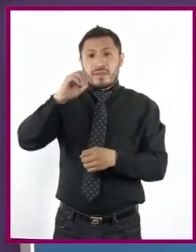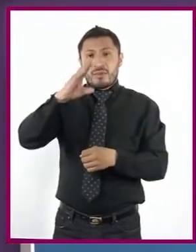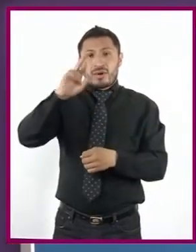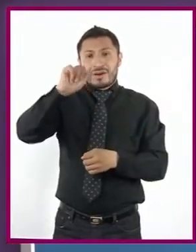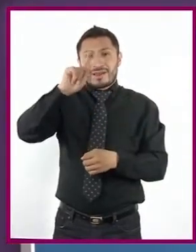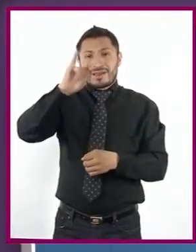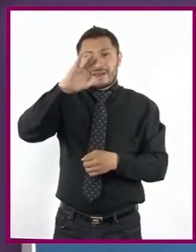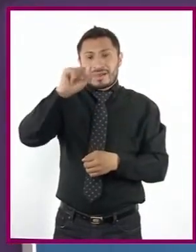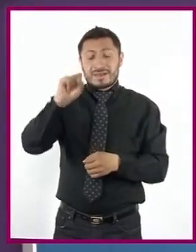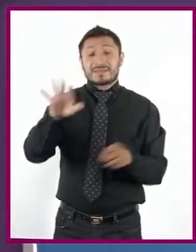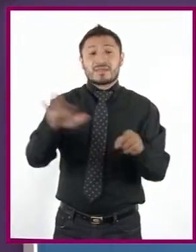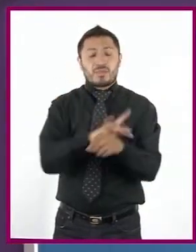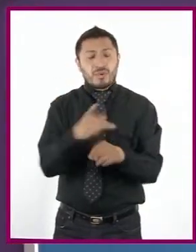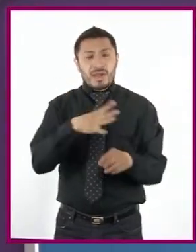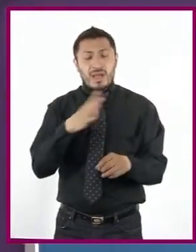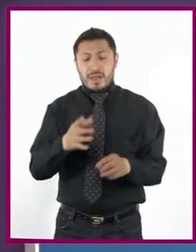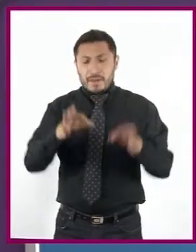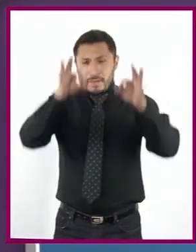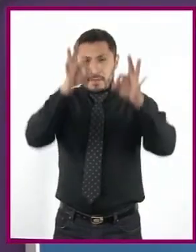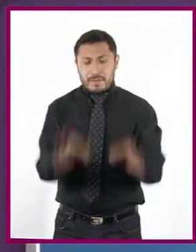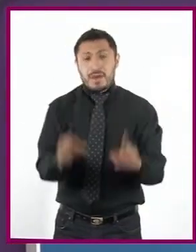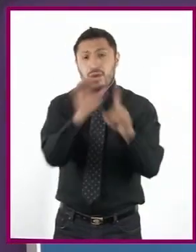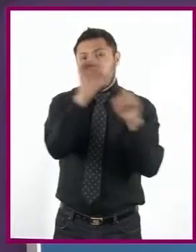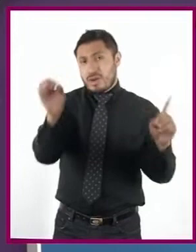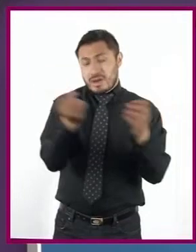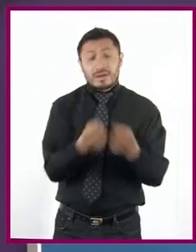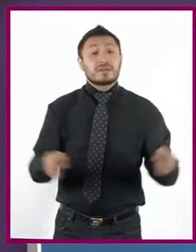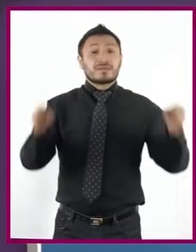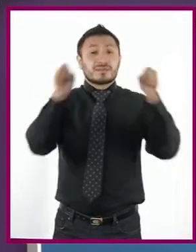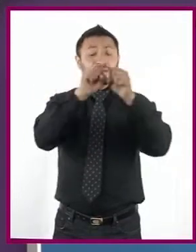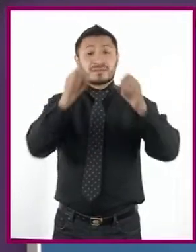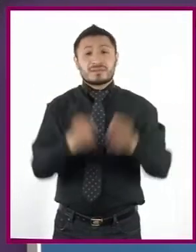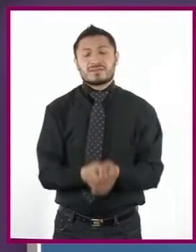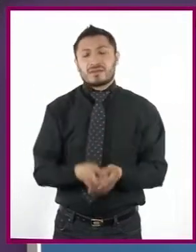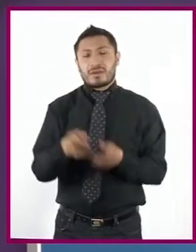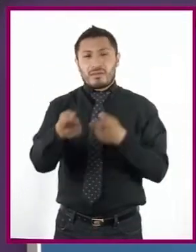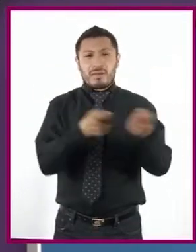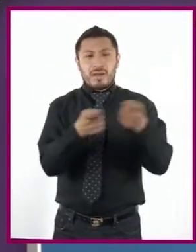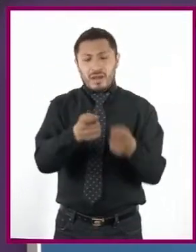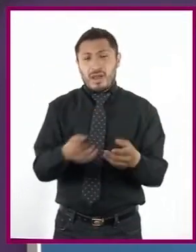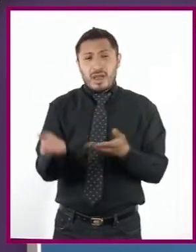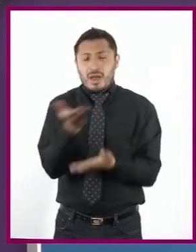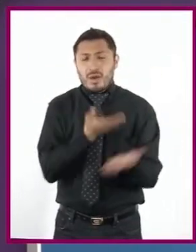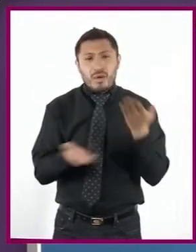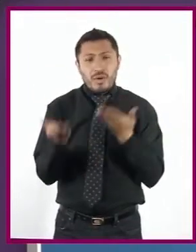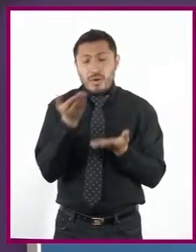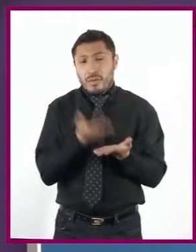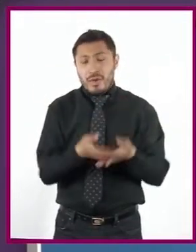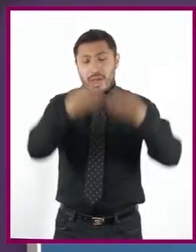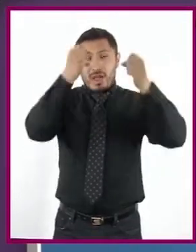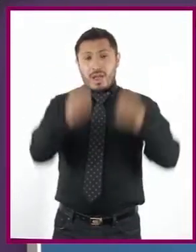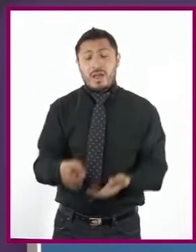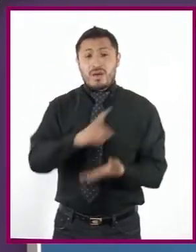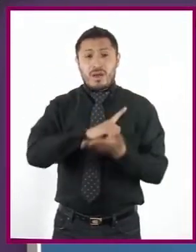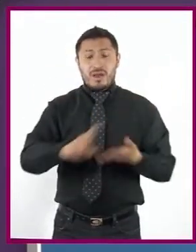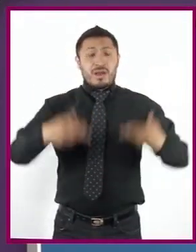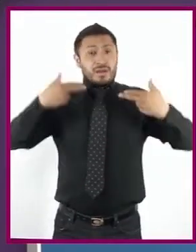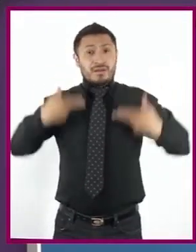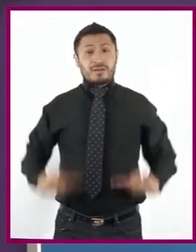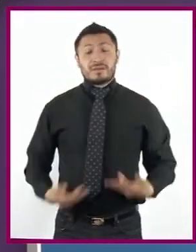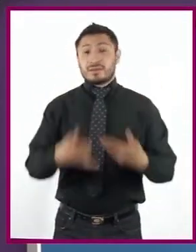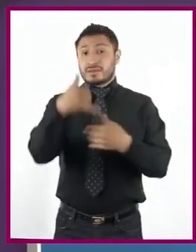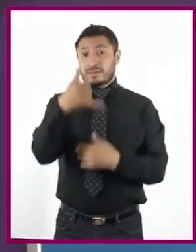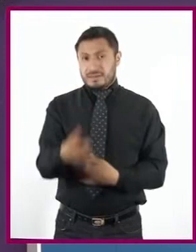porque determinan la organización de una sociedad, regulan la convivencia, garantizan los derechos humanos